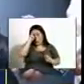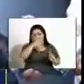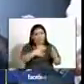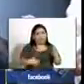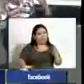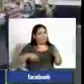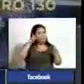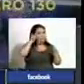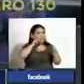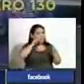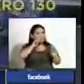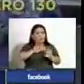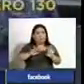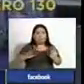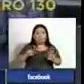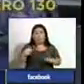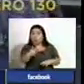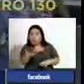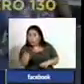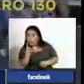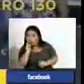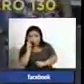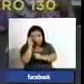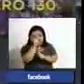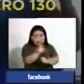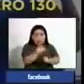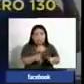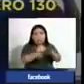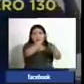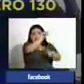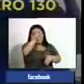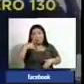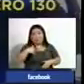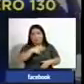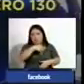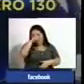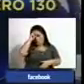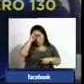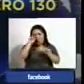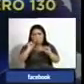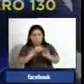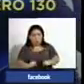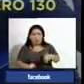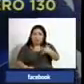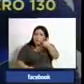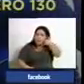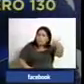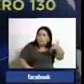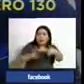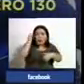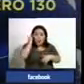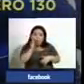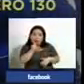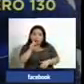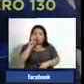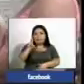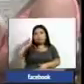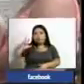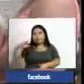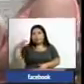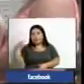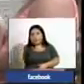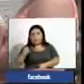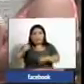de la República. Para cualquier denuncia al Ministerio de Trabajo se puede hacer por medio del call center al número 130.